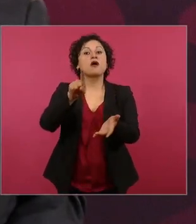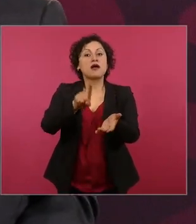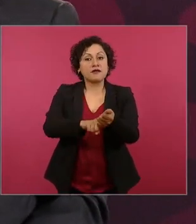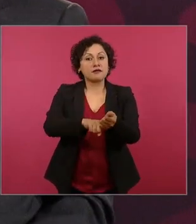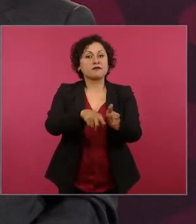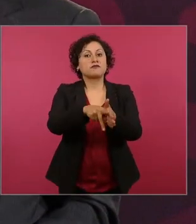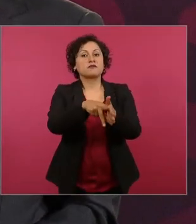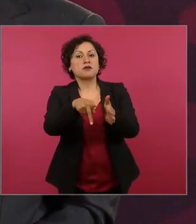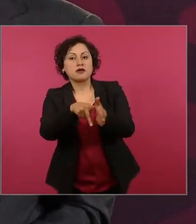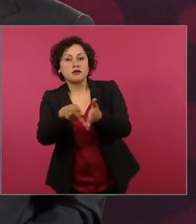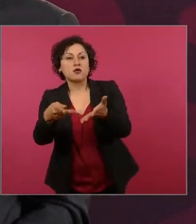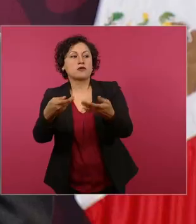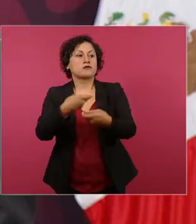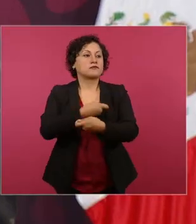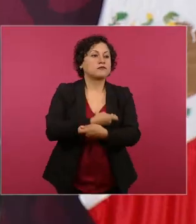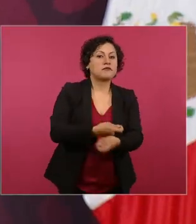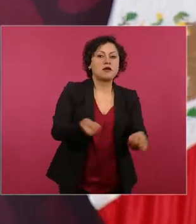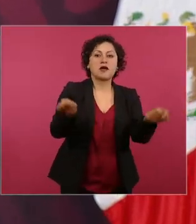pasquines,